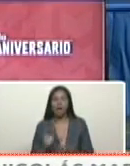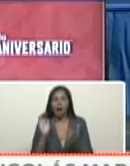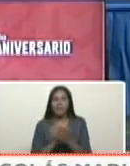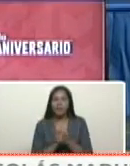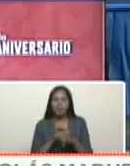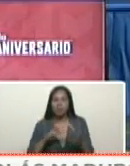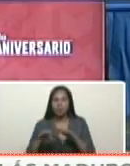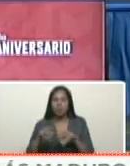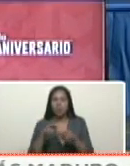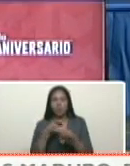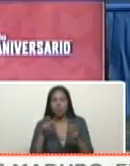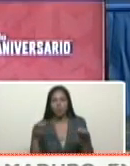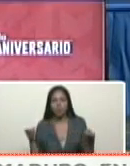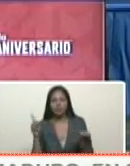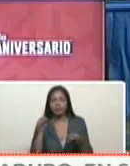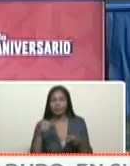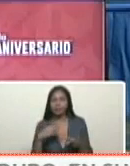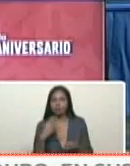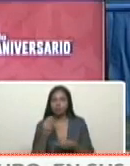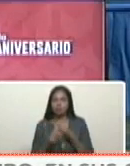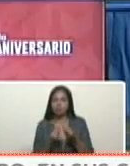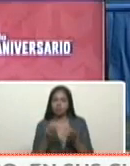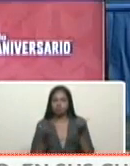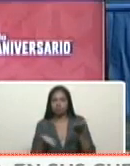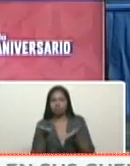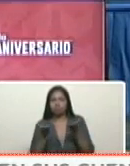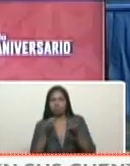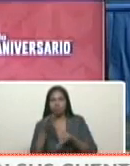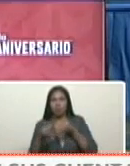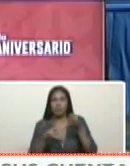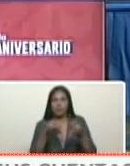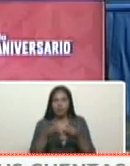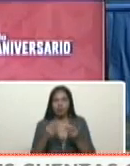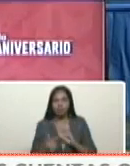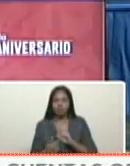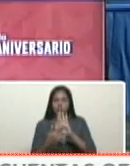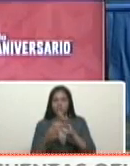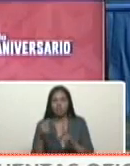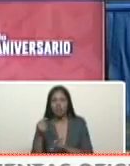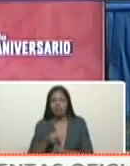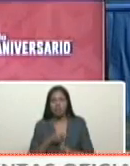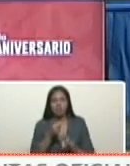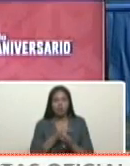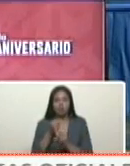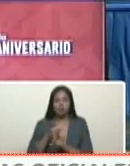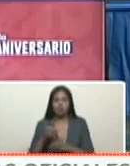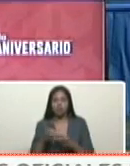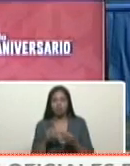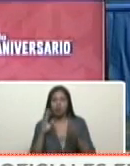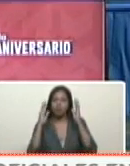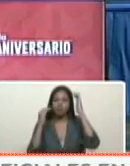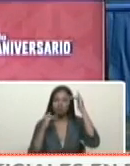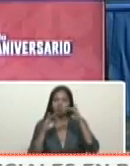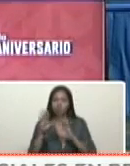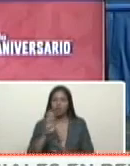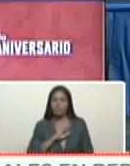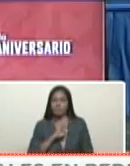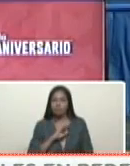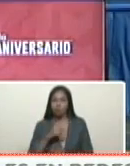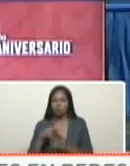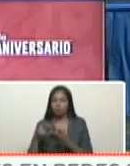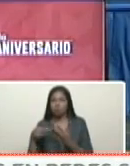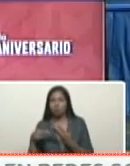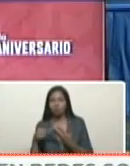secretaria general, nos hiciera un balance de los frentes de batalla atendidos por ustedes y de los retos